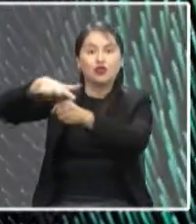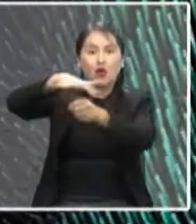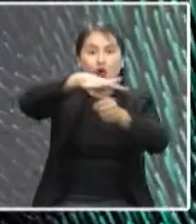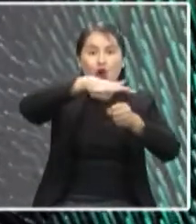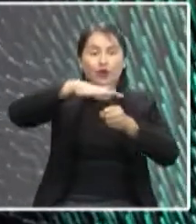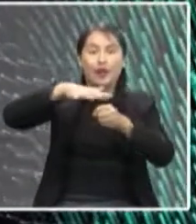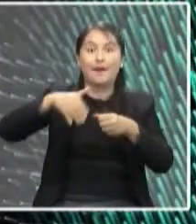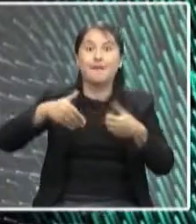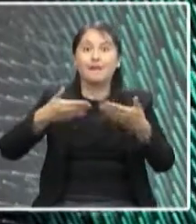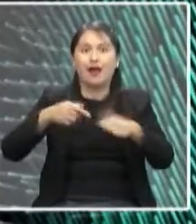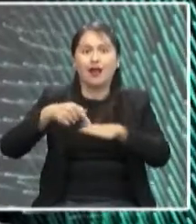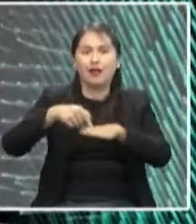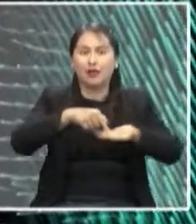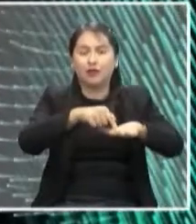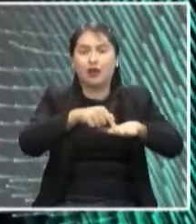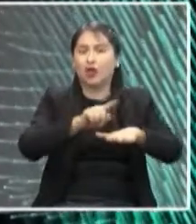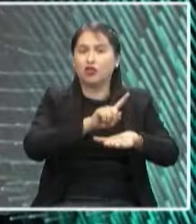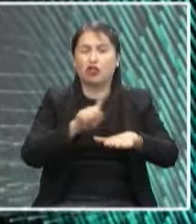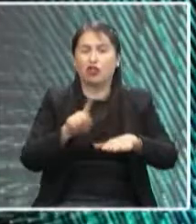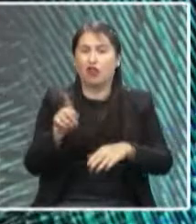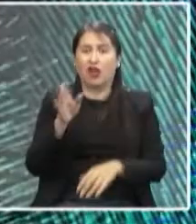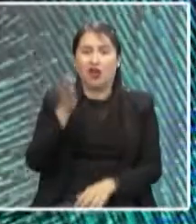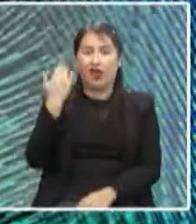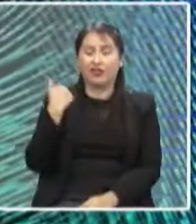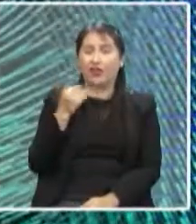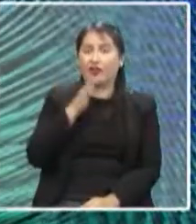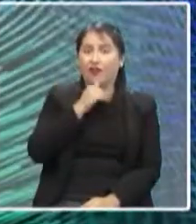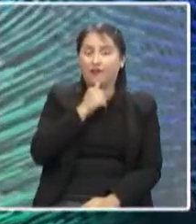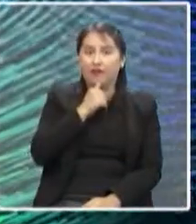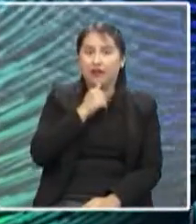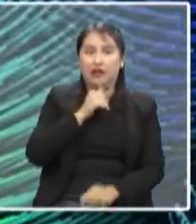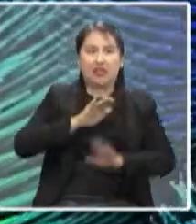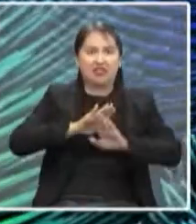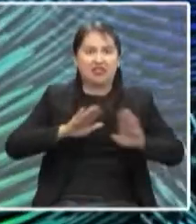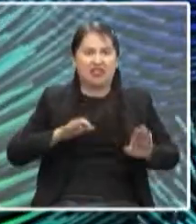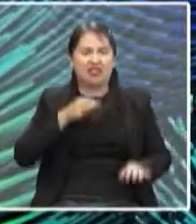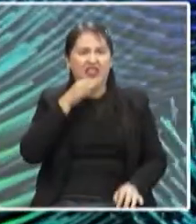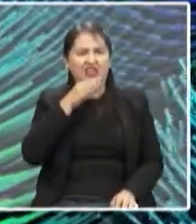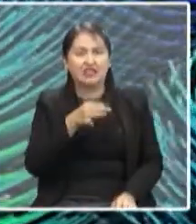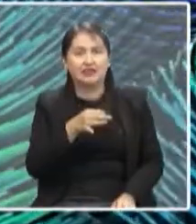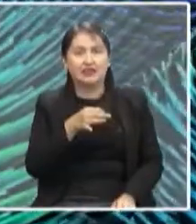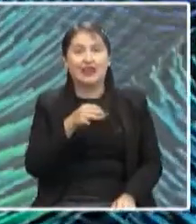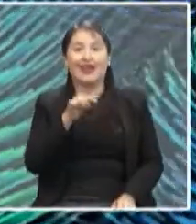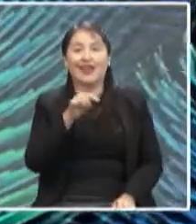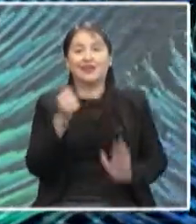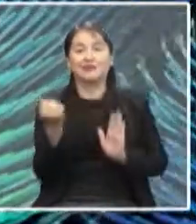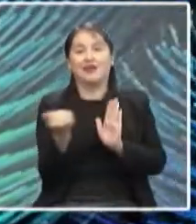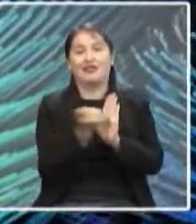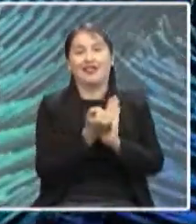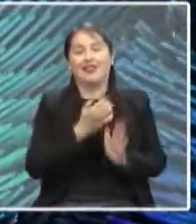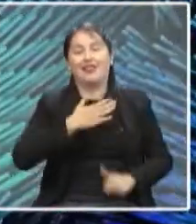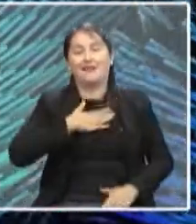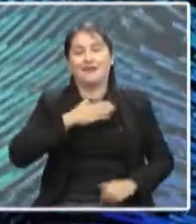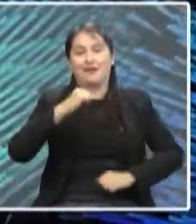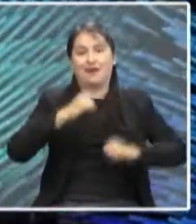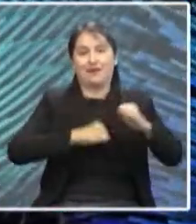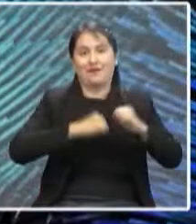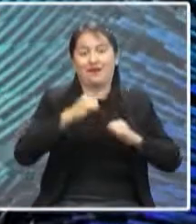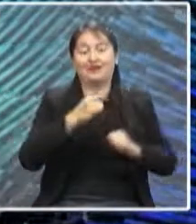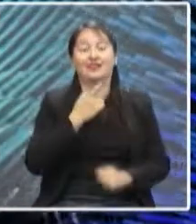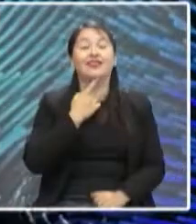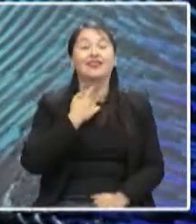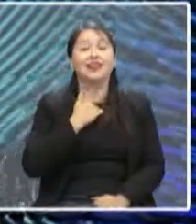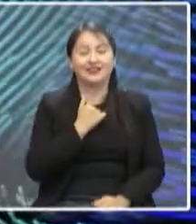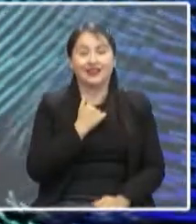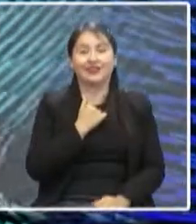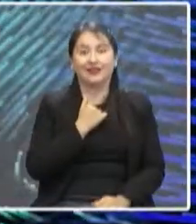una cosa, no existía, nadie hablaba de eso. Esas son las patentes de mi compañía y interesantemente